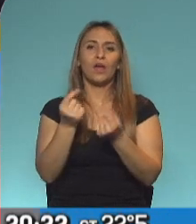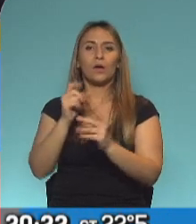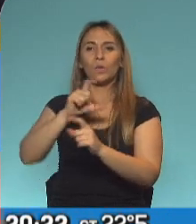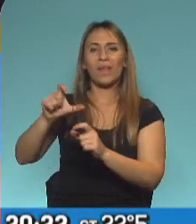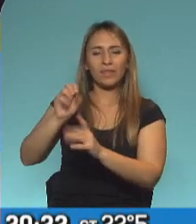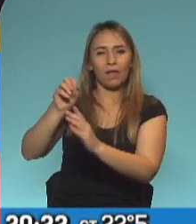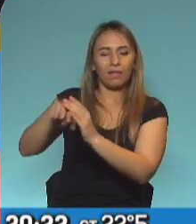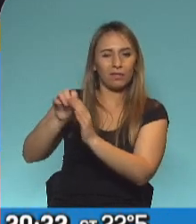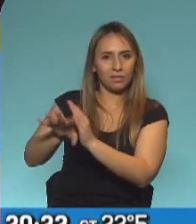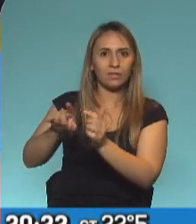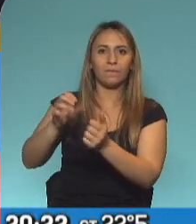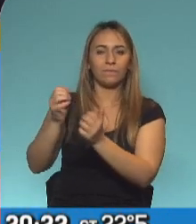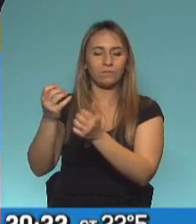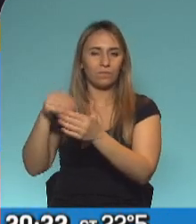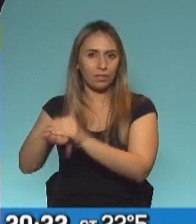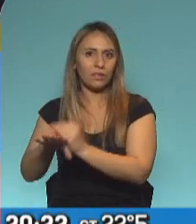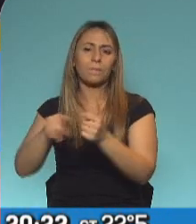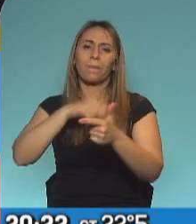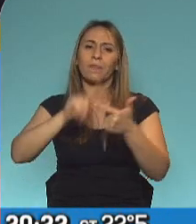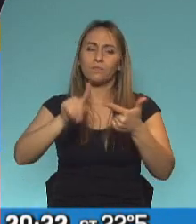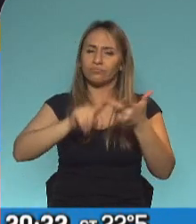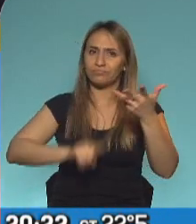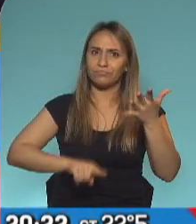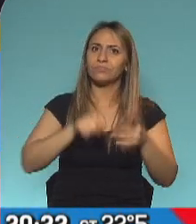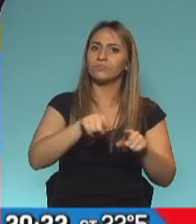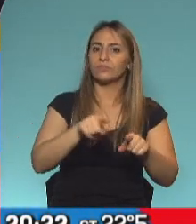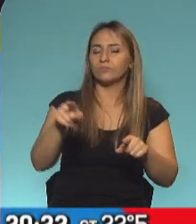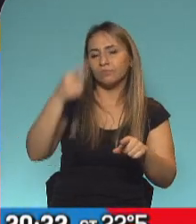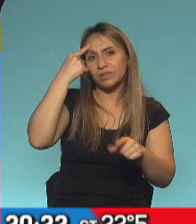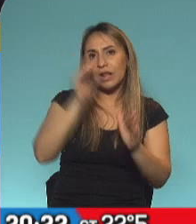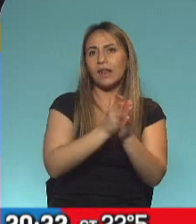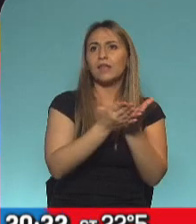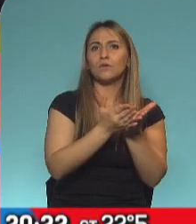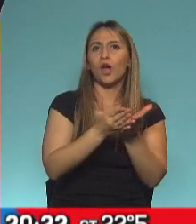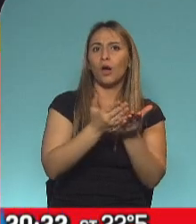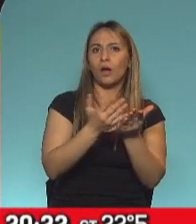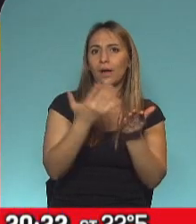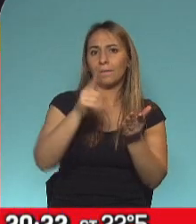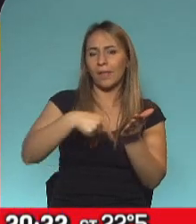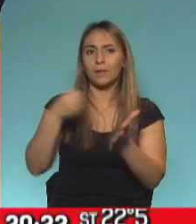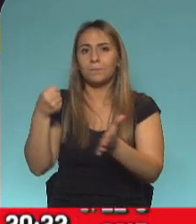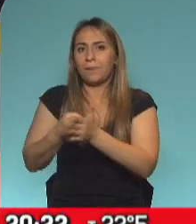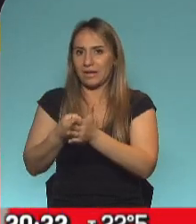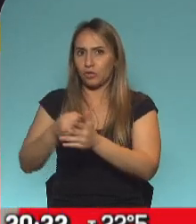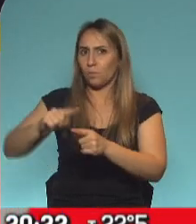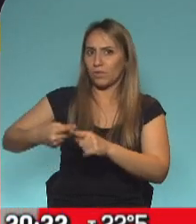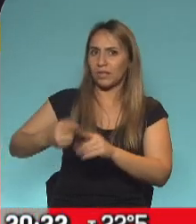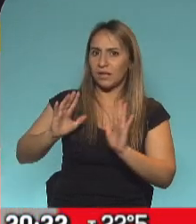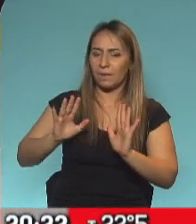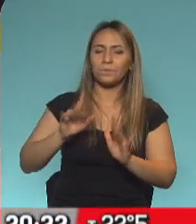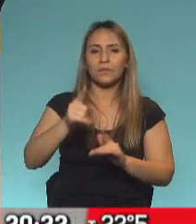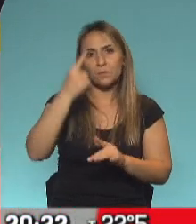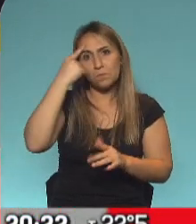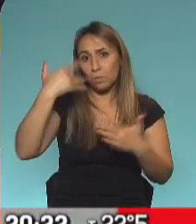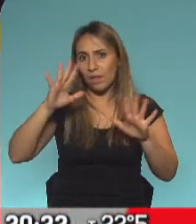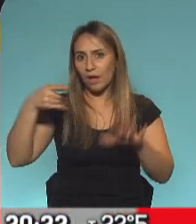habrá visto algunos adelantos. Quiero saber qué impacto le parece que puede tener en la política e incluso si piensa que se puede llegar a abrir alguna